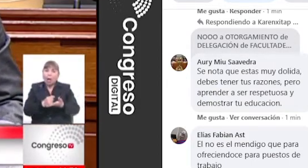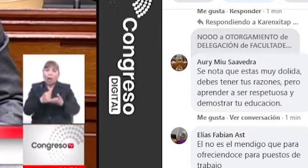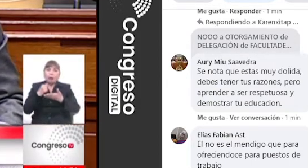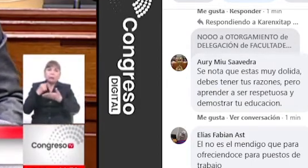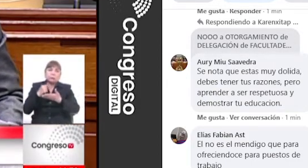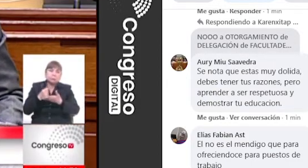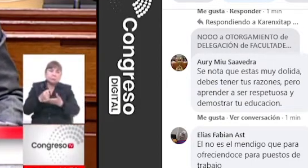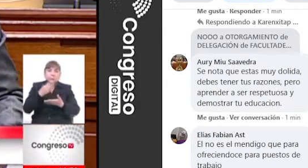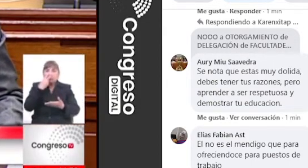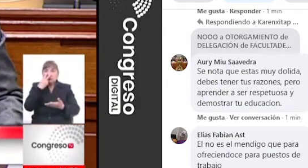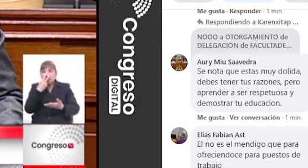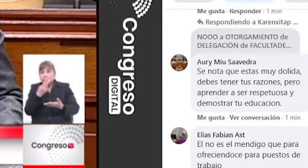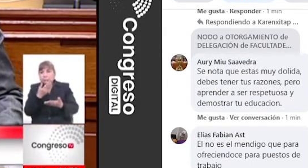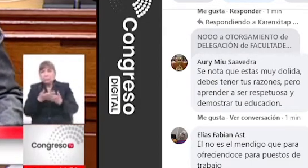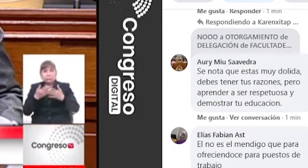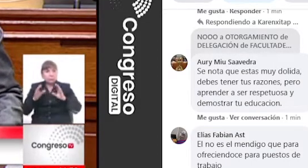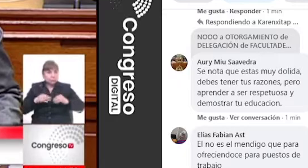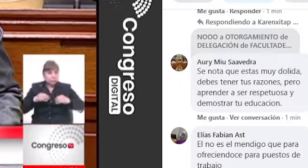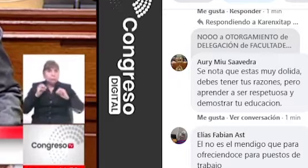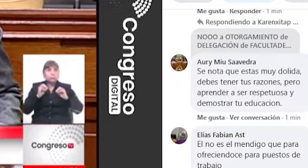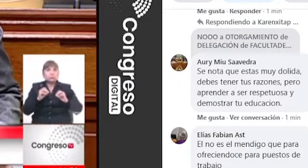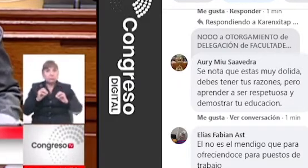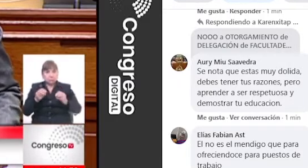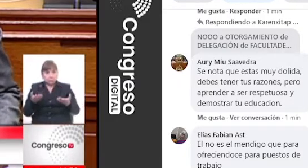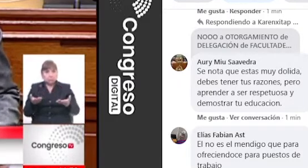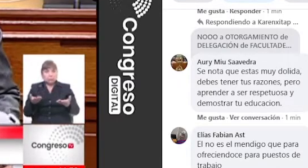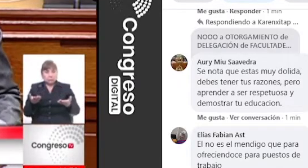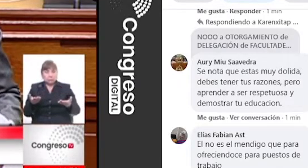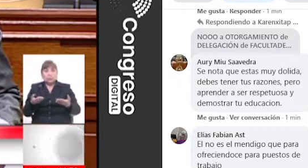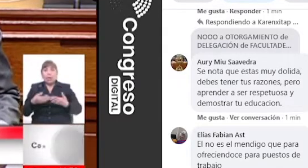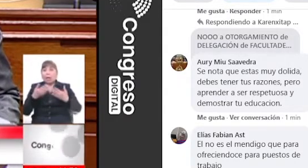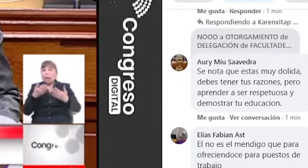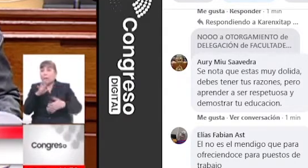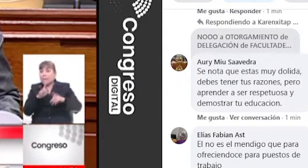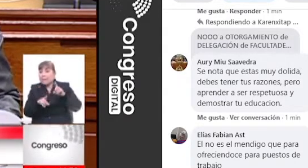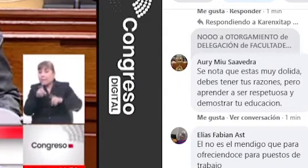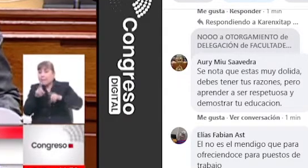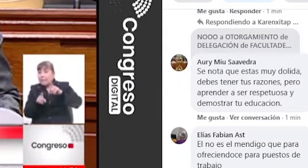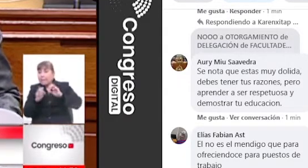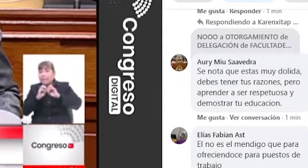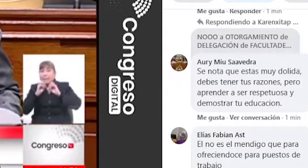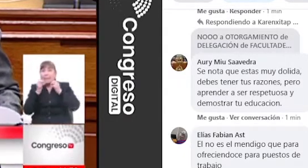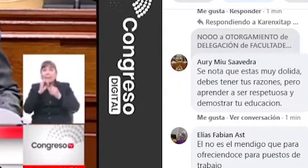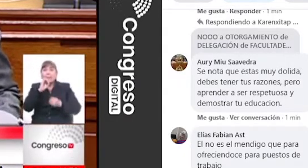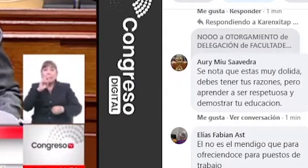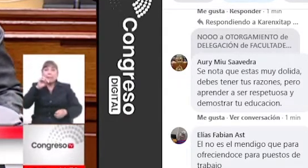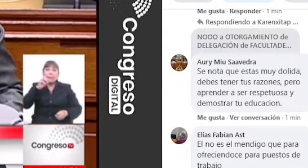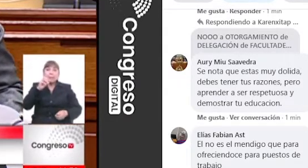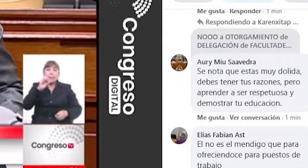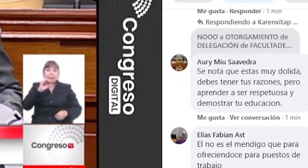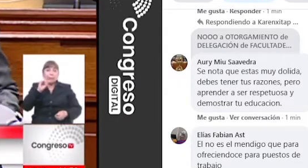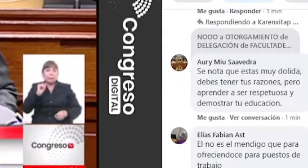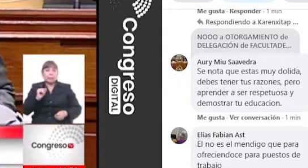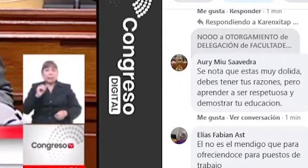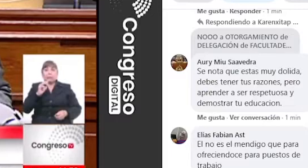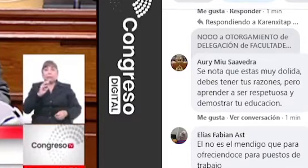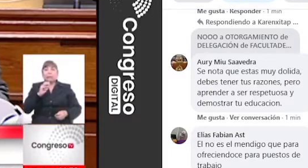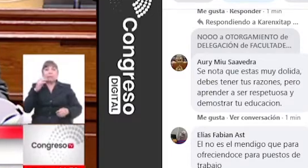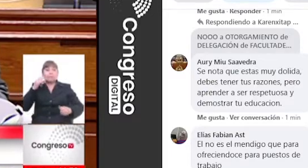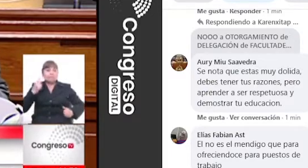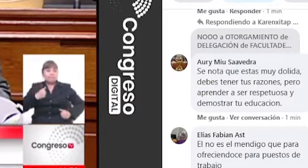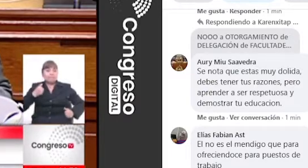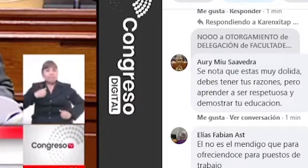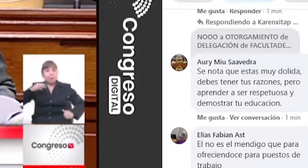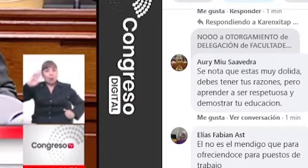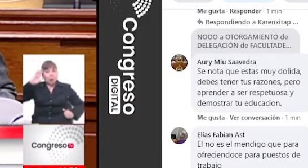las intervenciones que el sector brinda a través de los siguientes organismos: INDECI, SENEPREC y las Fuerzas